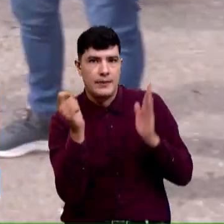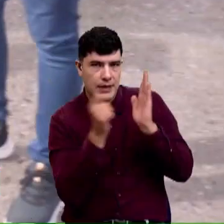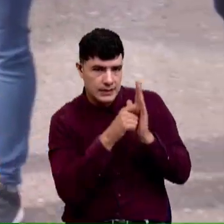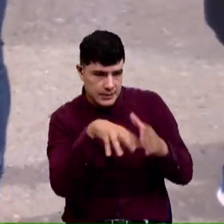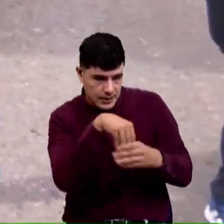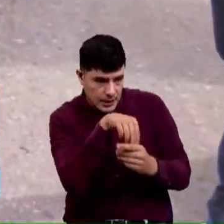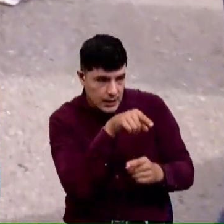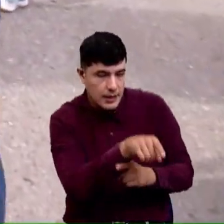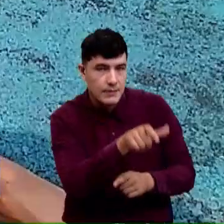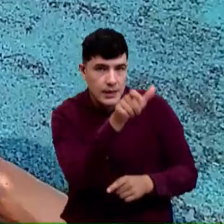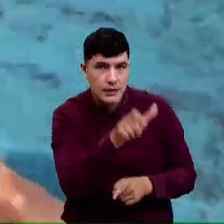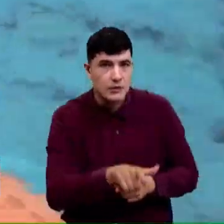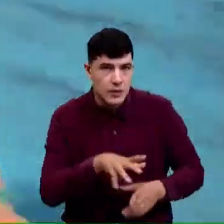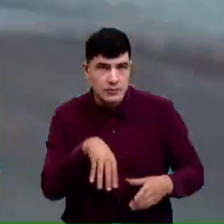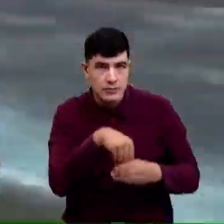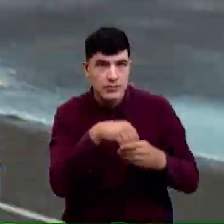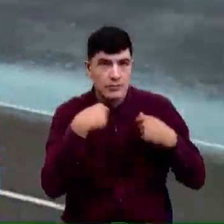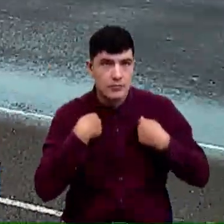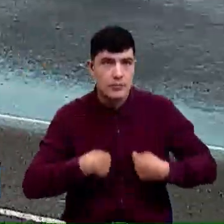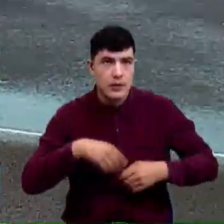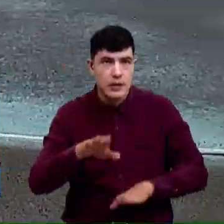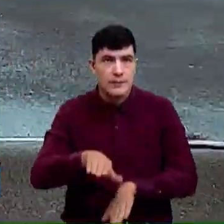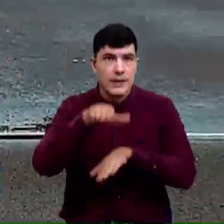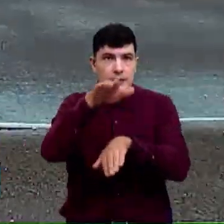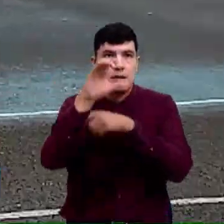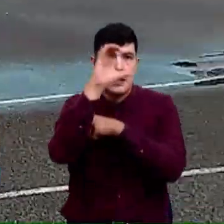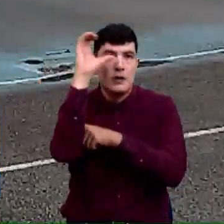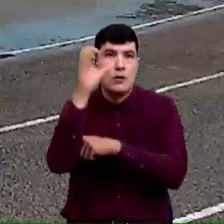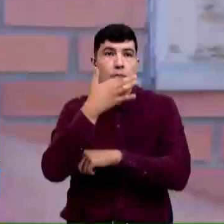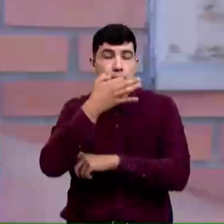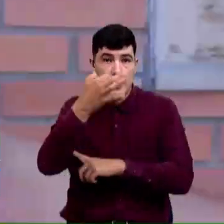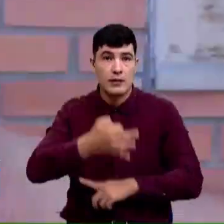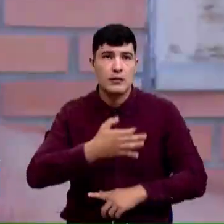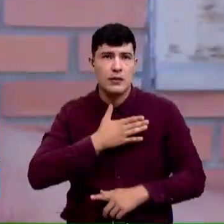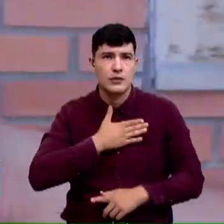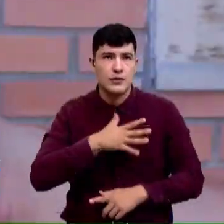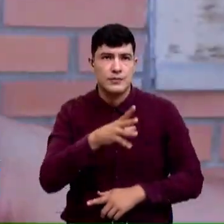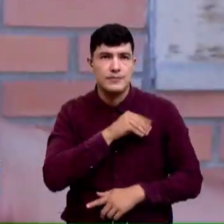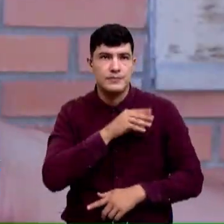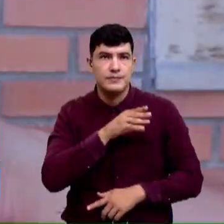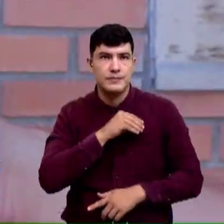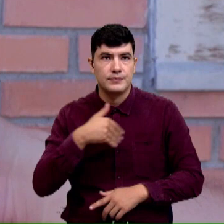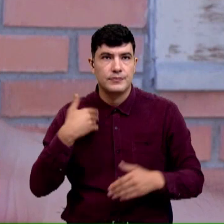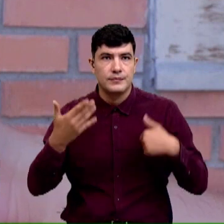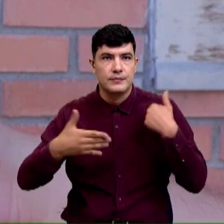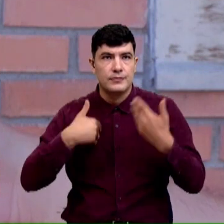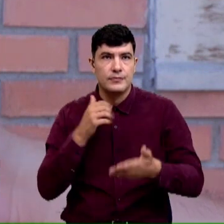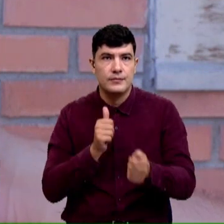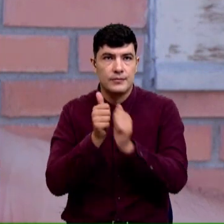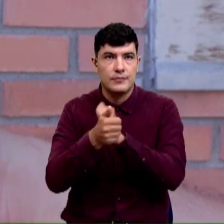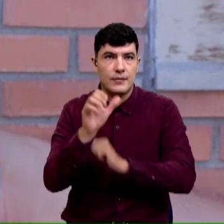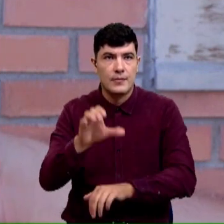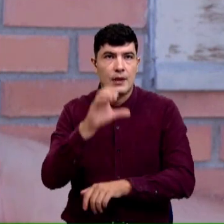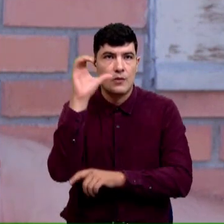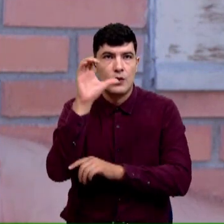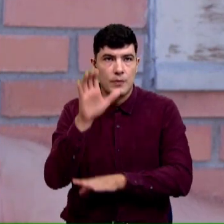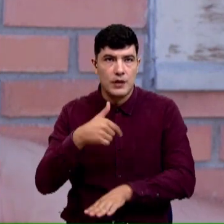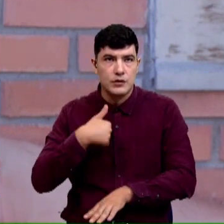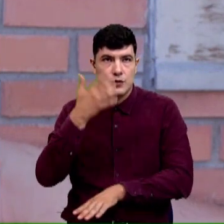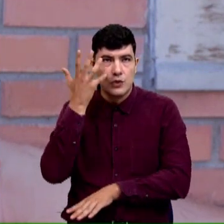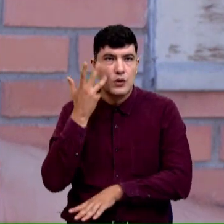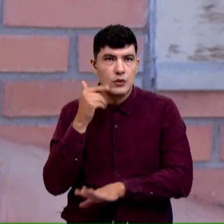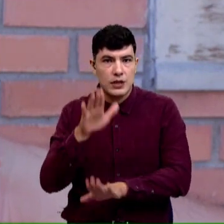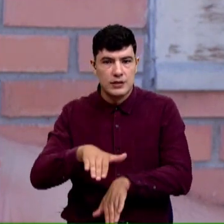atleta del departamento norte de Santander. Bueno, pues la verdad muy contenta. Este paso a la Selección Colombia me motiva cada día más porque